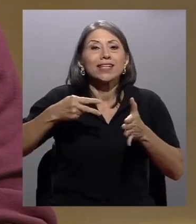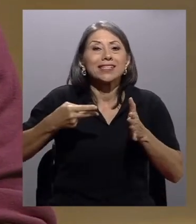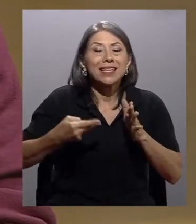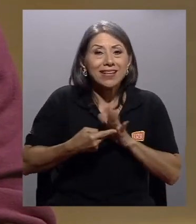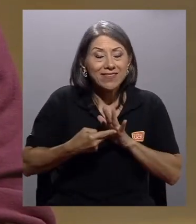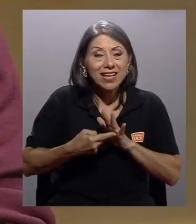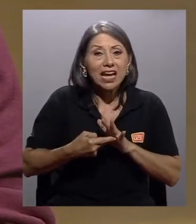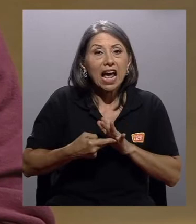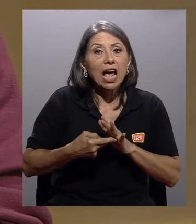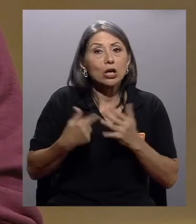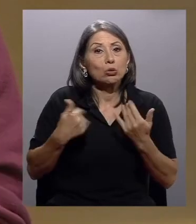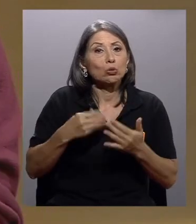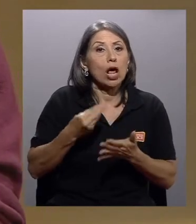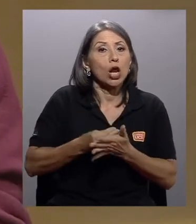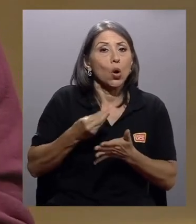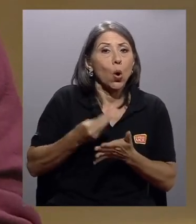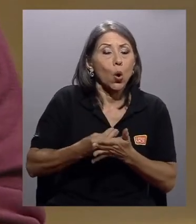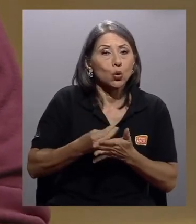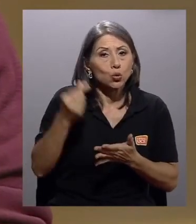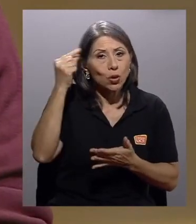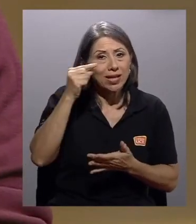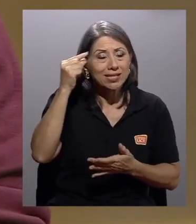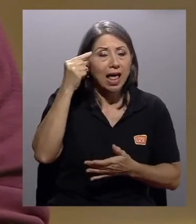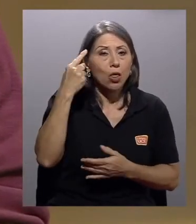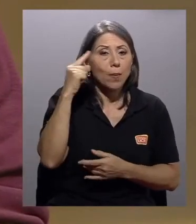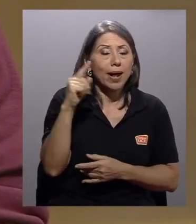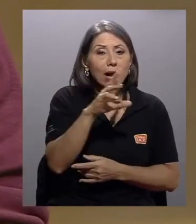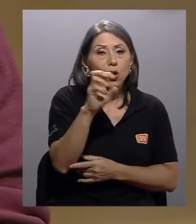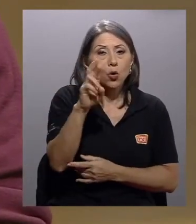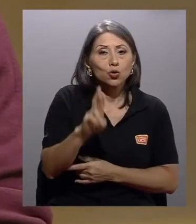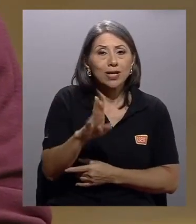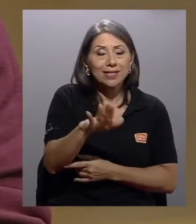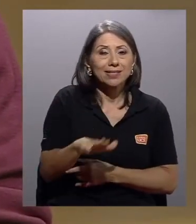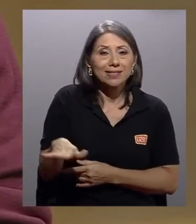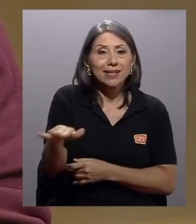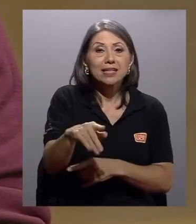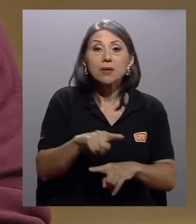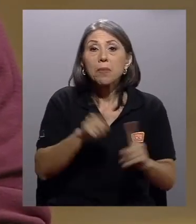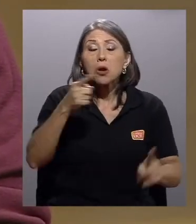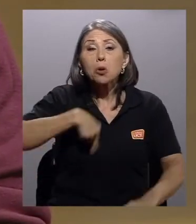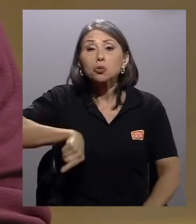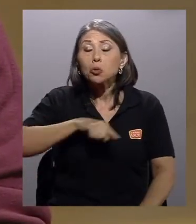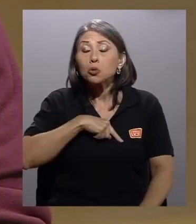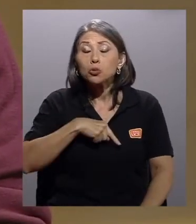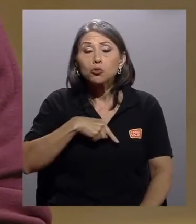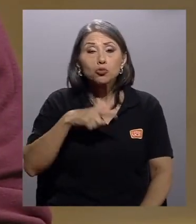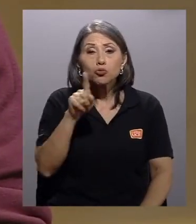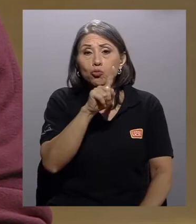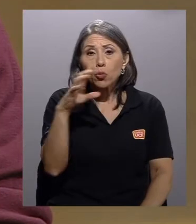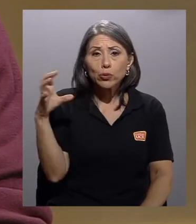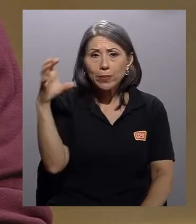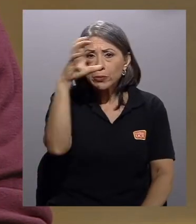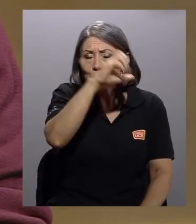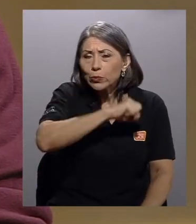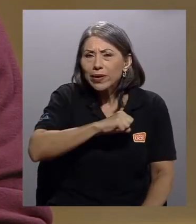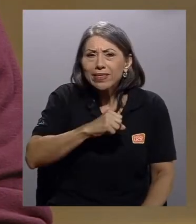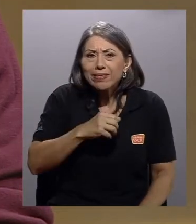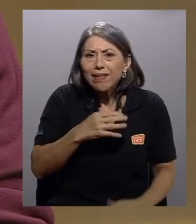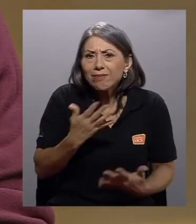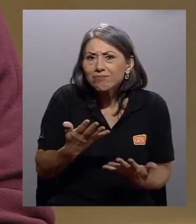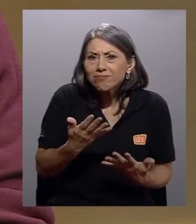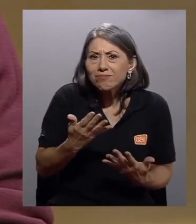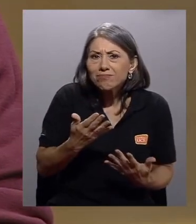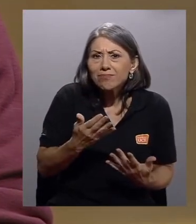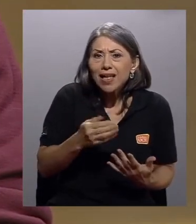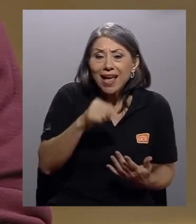los costarricenses, ¿no? Pero lo que no hemos mirado, ¿verdad?, es cuál es la contribución